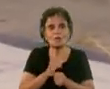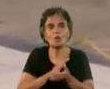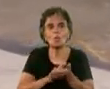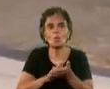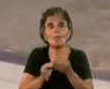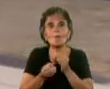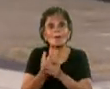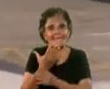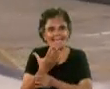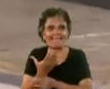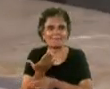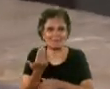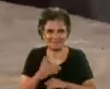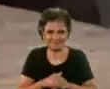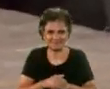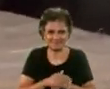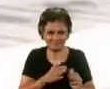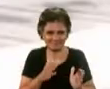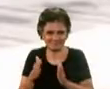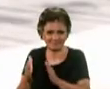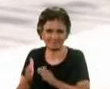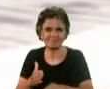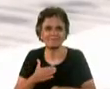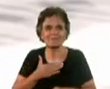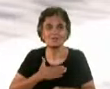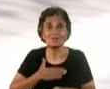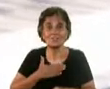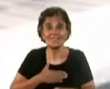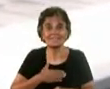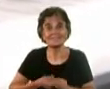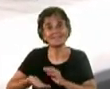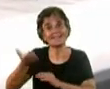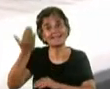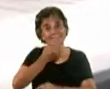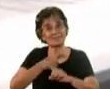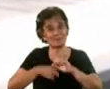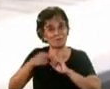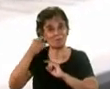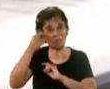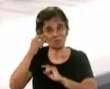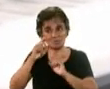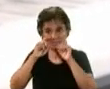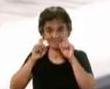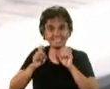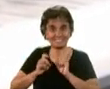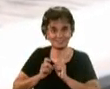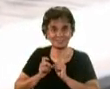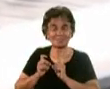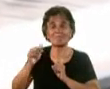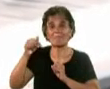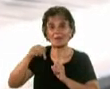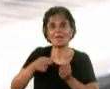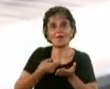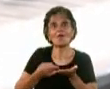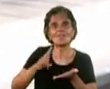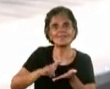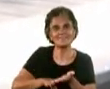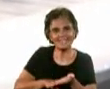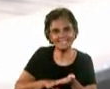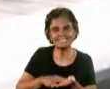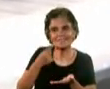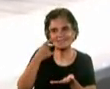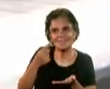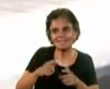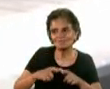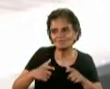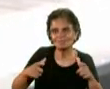de trabajo. Contento personalmente porque él vino en su gestión anterior y vio el crecimiento que hubo en la planta, así que eso quiere